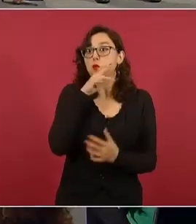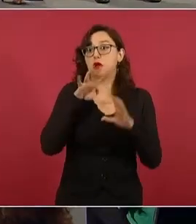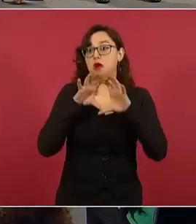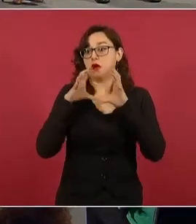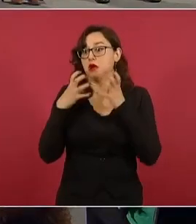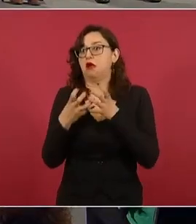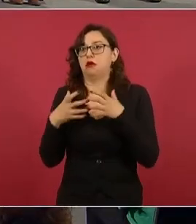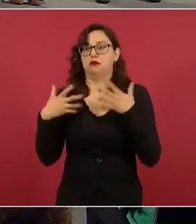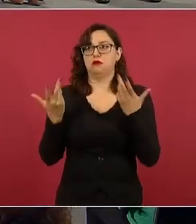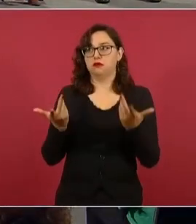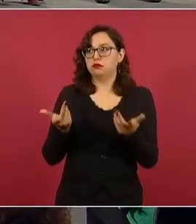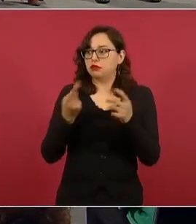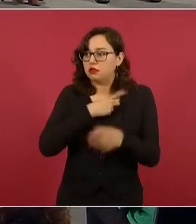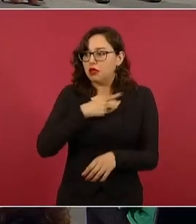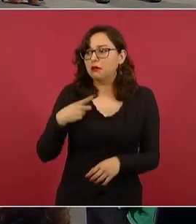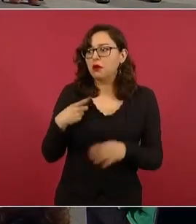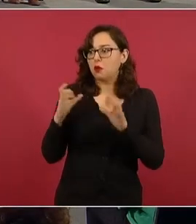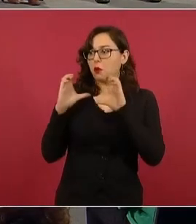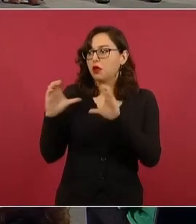y que estemos